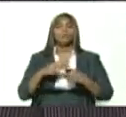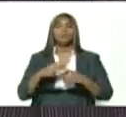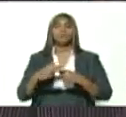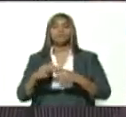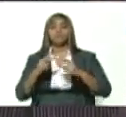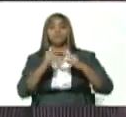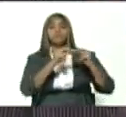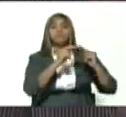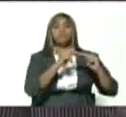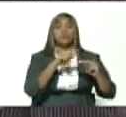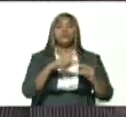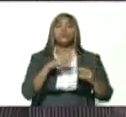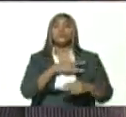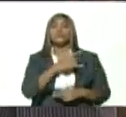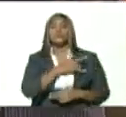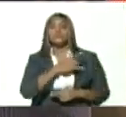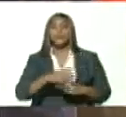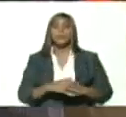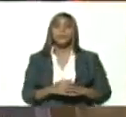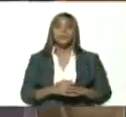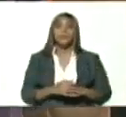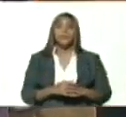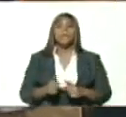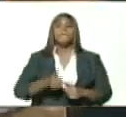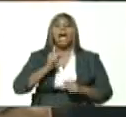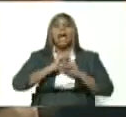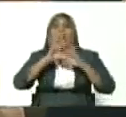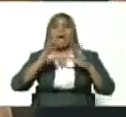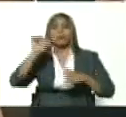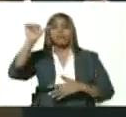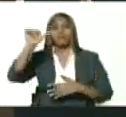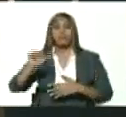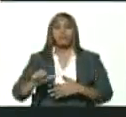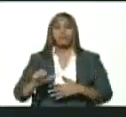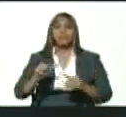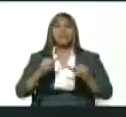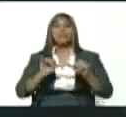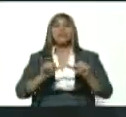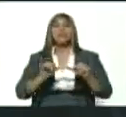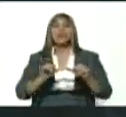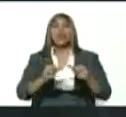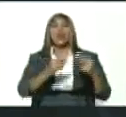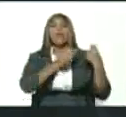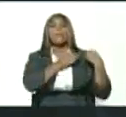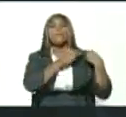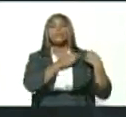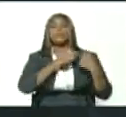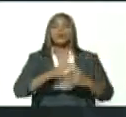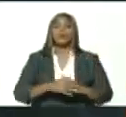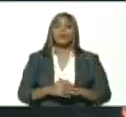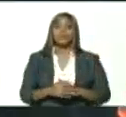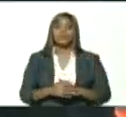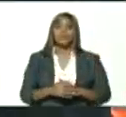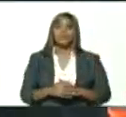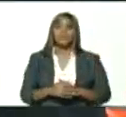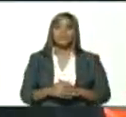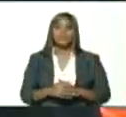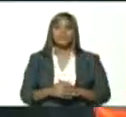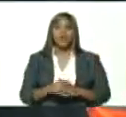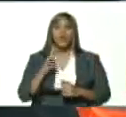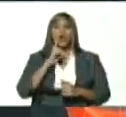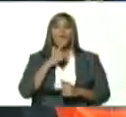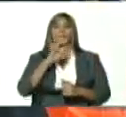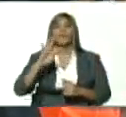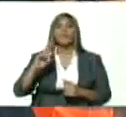esta casa de estudios. Pero quien nos tiene los detalles de esta información es el ingeniero a cargo de esta obra, el ingeniero Francisco